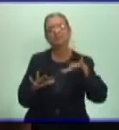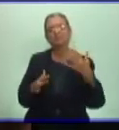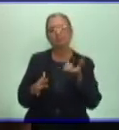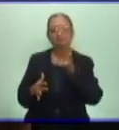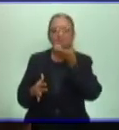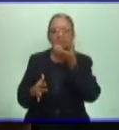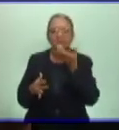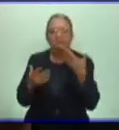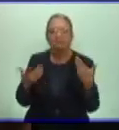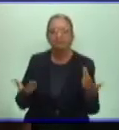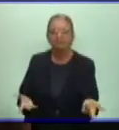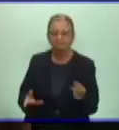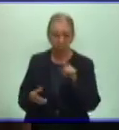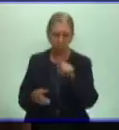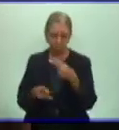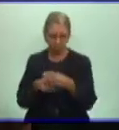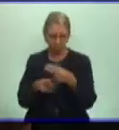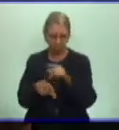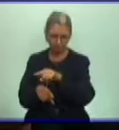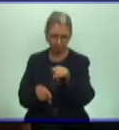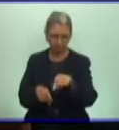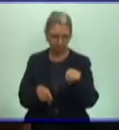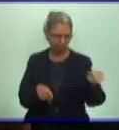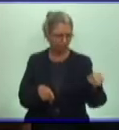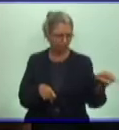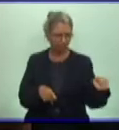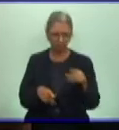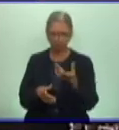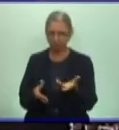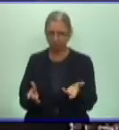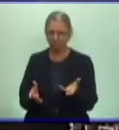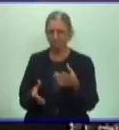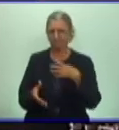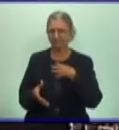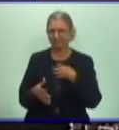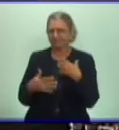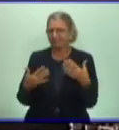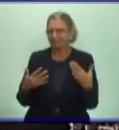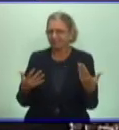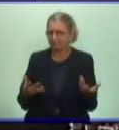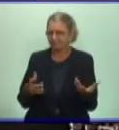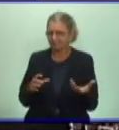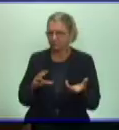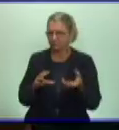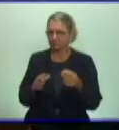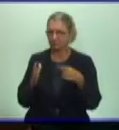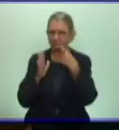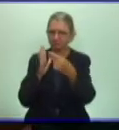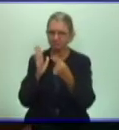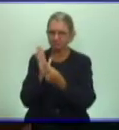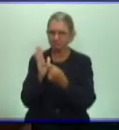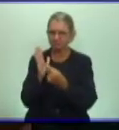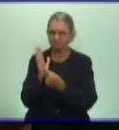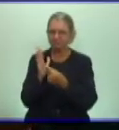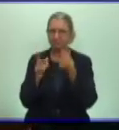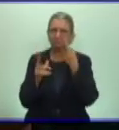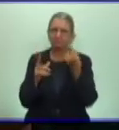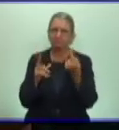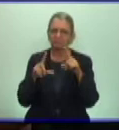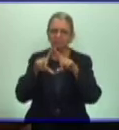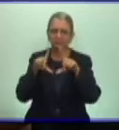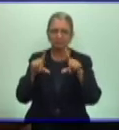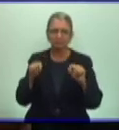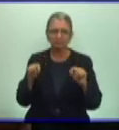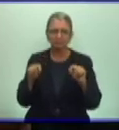vivimos. Es conocer de mi patria, de lo que tengo, de qué figuras tú observas en una bandera, en la bandera